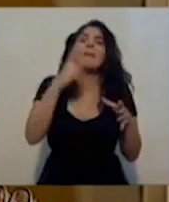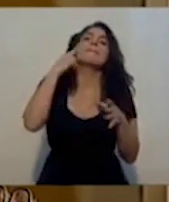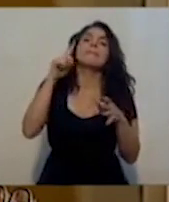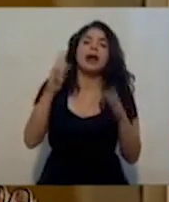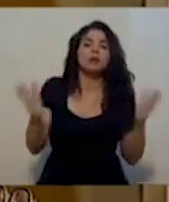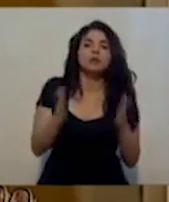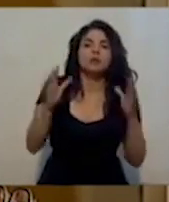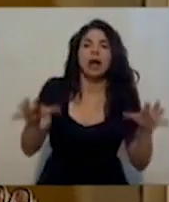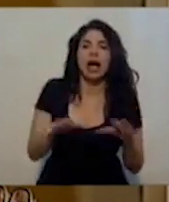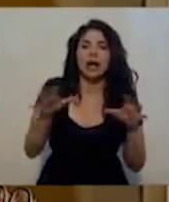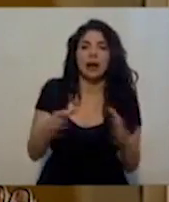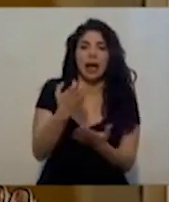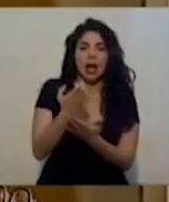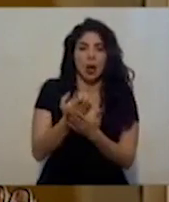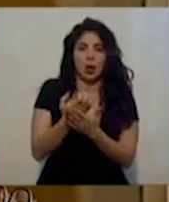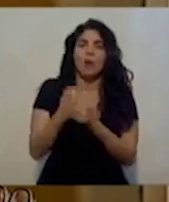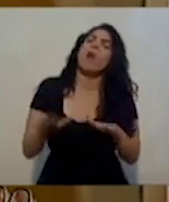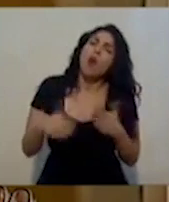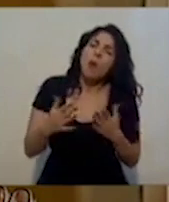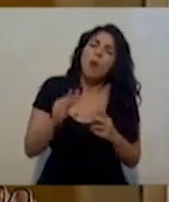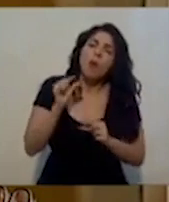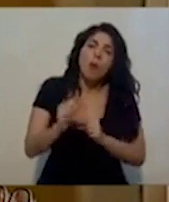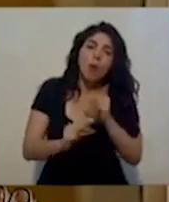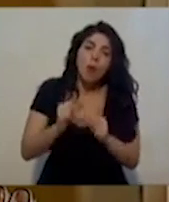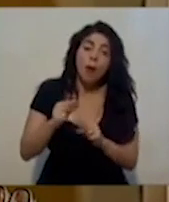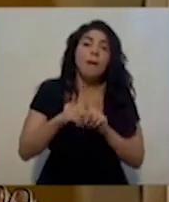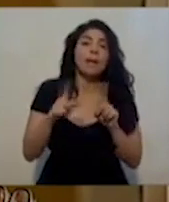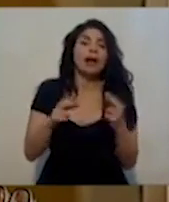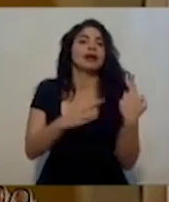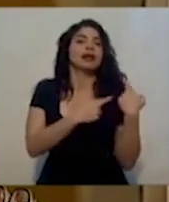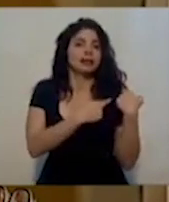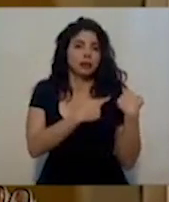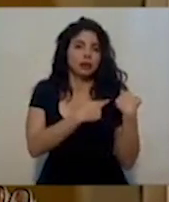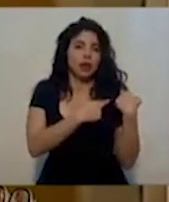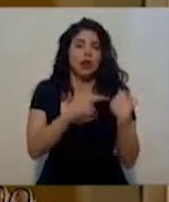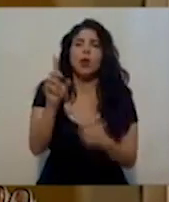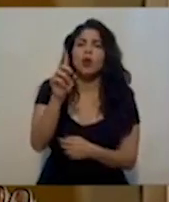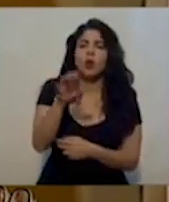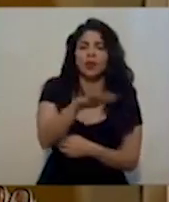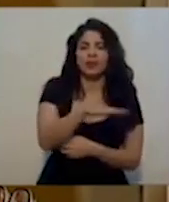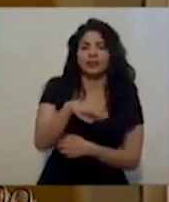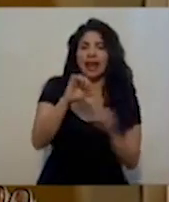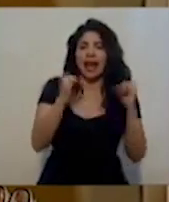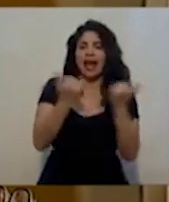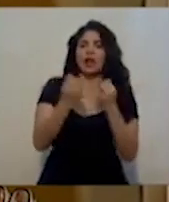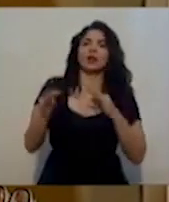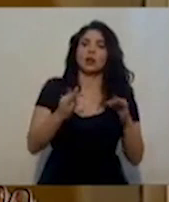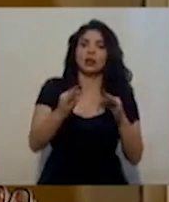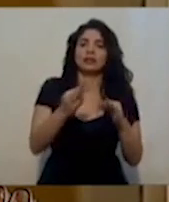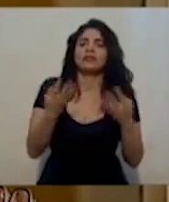reactivación económica gradual y responsable en el sector turismo que como